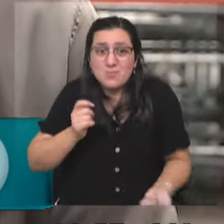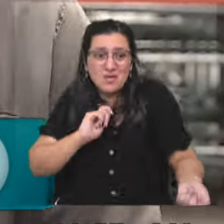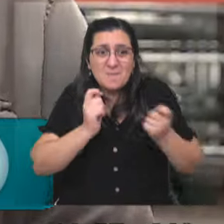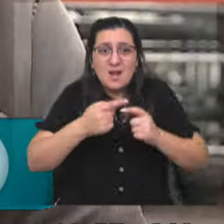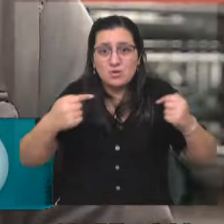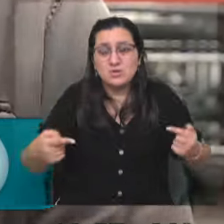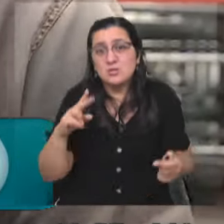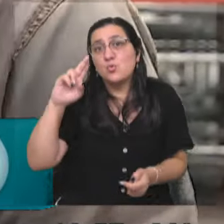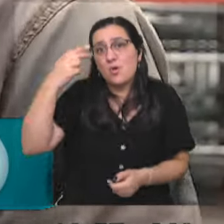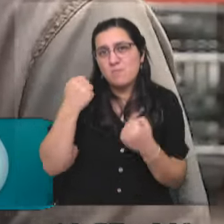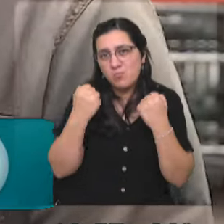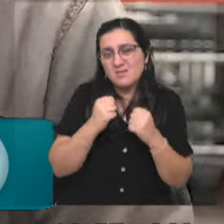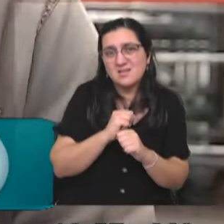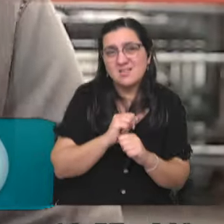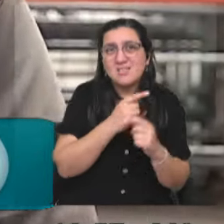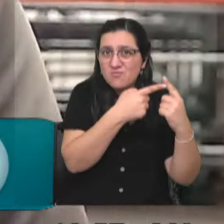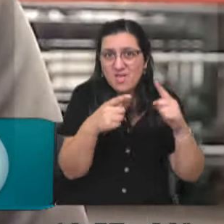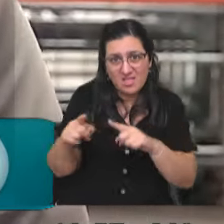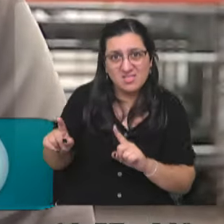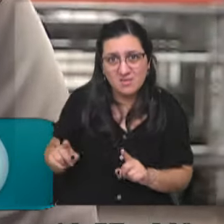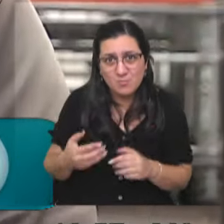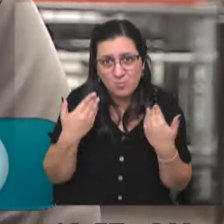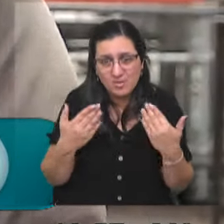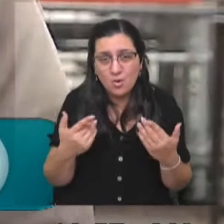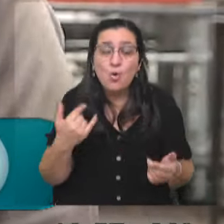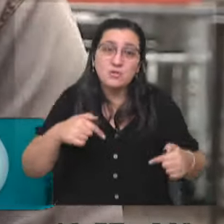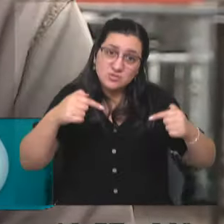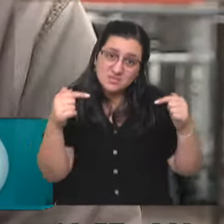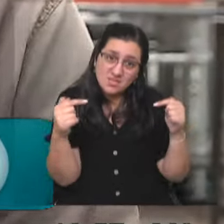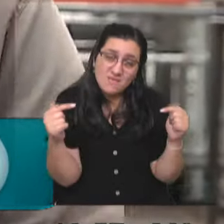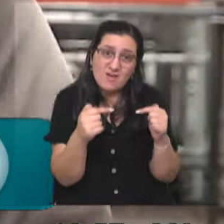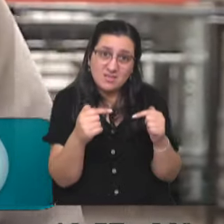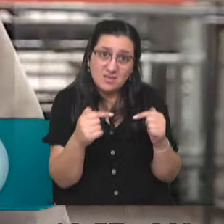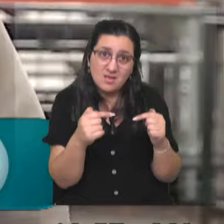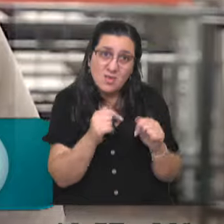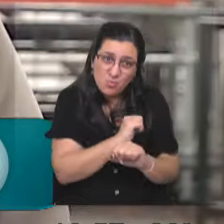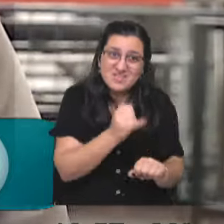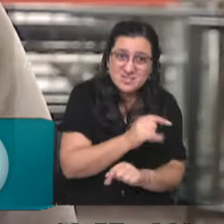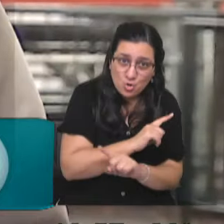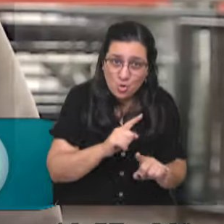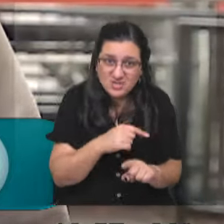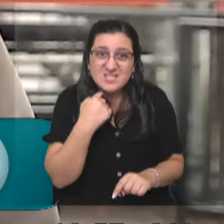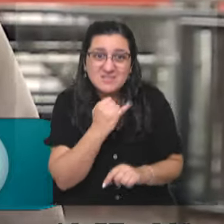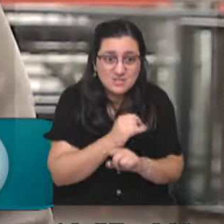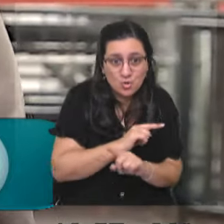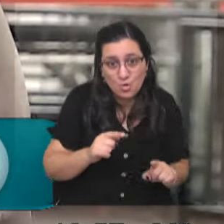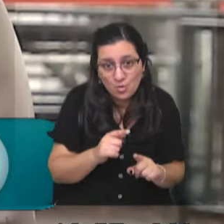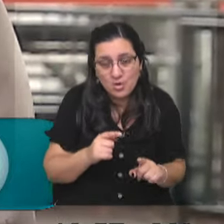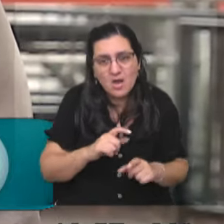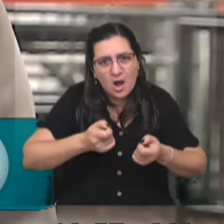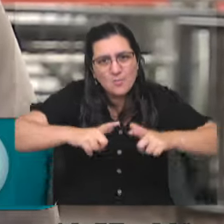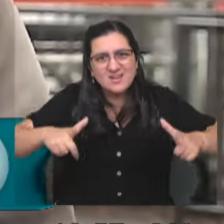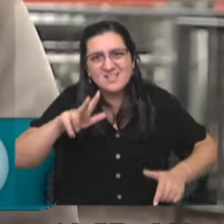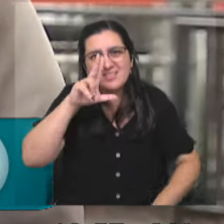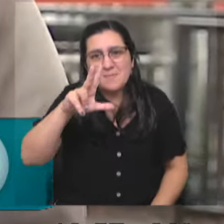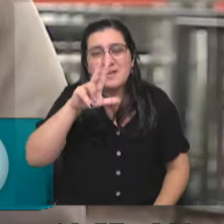cosas. El Uruguay puede ser distinto, ese es el debate que tenemos hoy. ¿Puede ser distinto o no puede ser distinto? ¿Es viable aumentarle 3.500